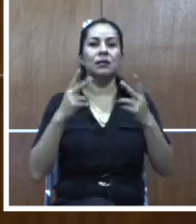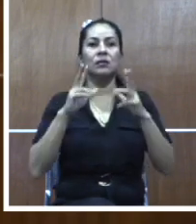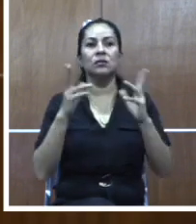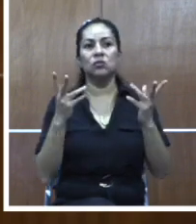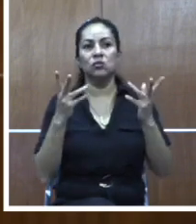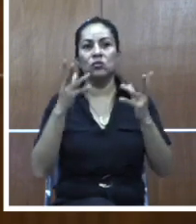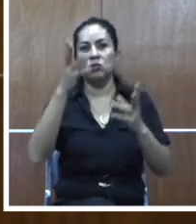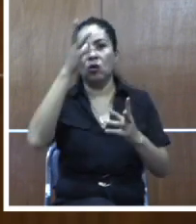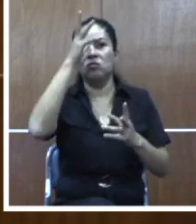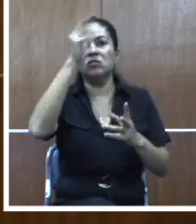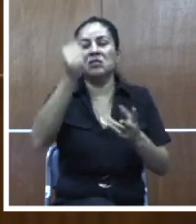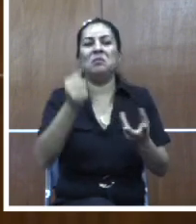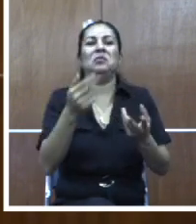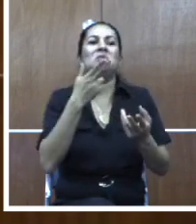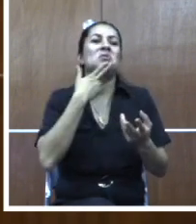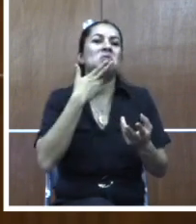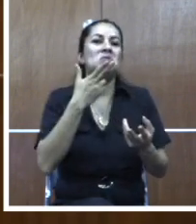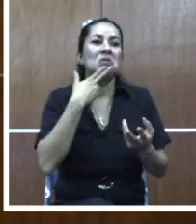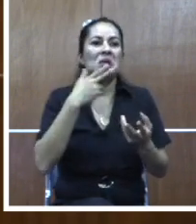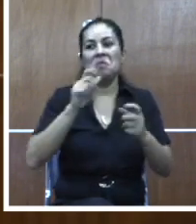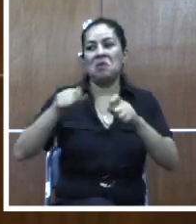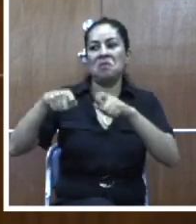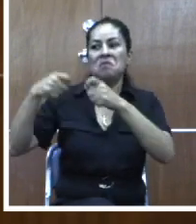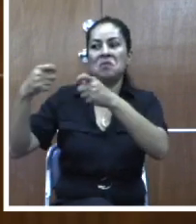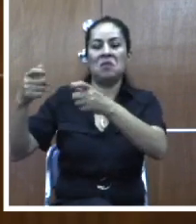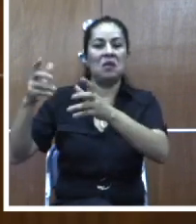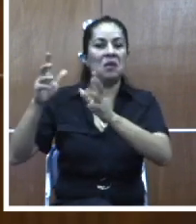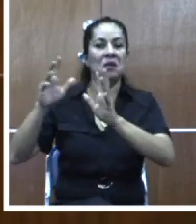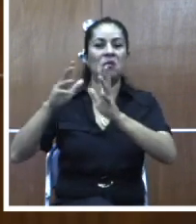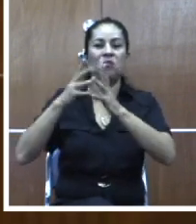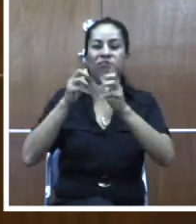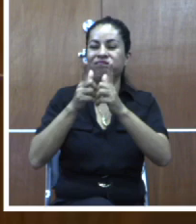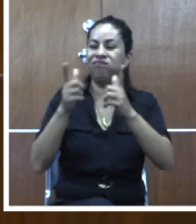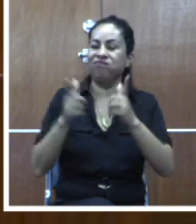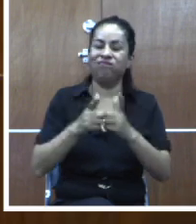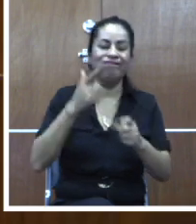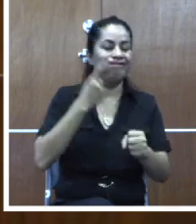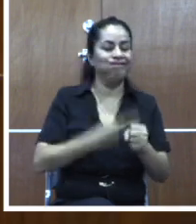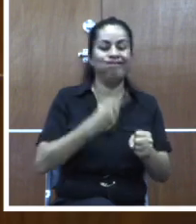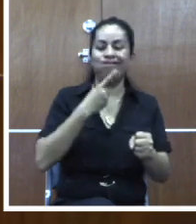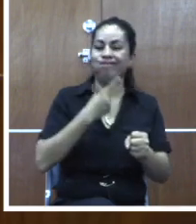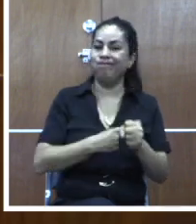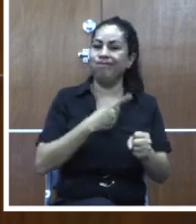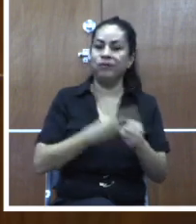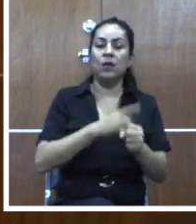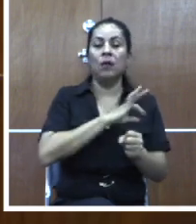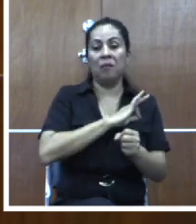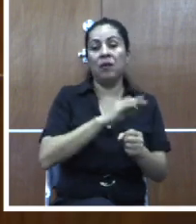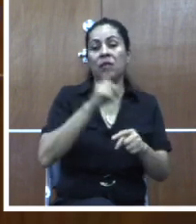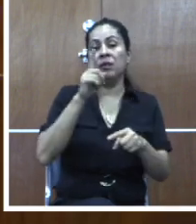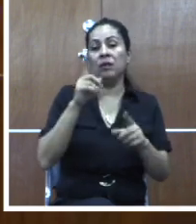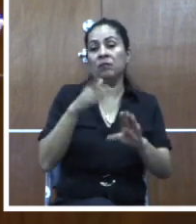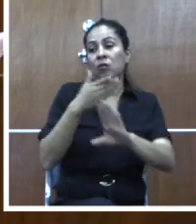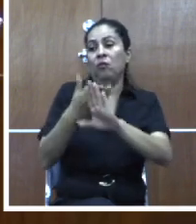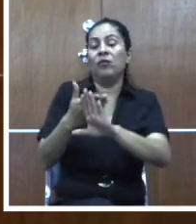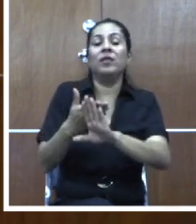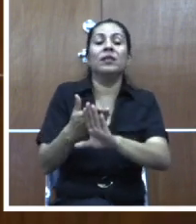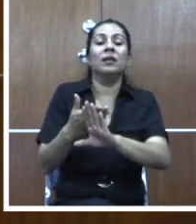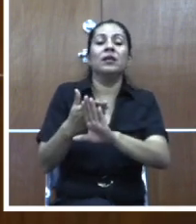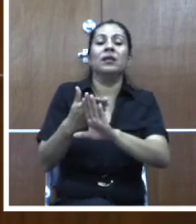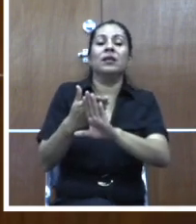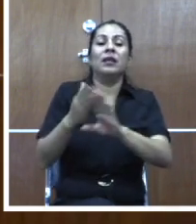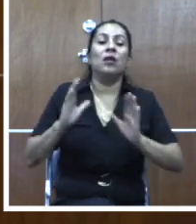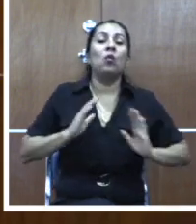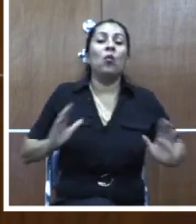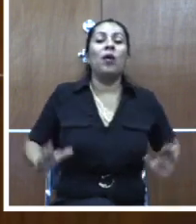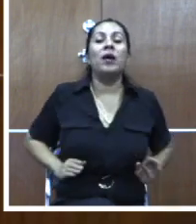término genérico utilizado para designar un amplio grupo de enfermedades que pueden afectar a cualquier parte del